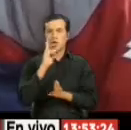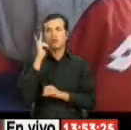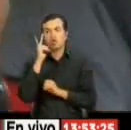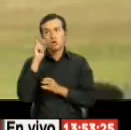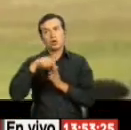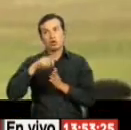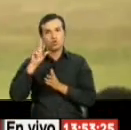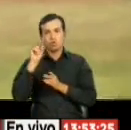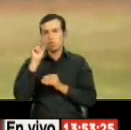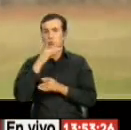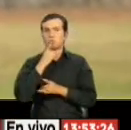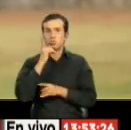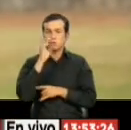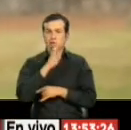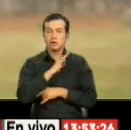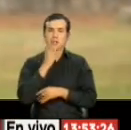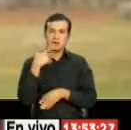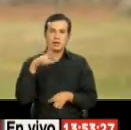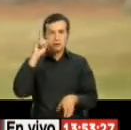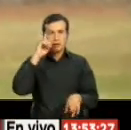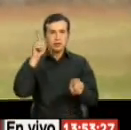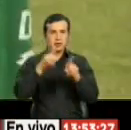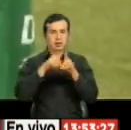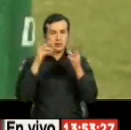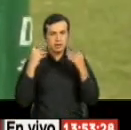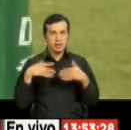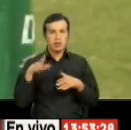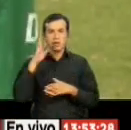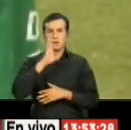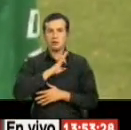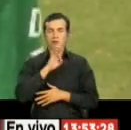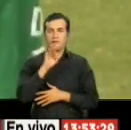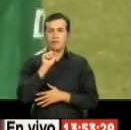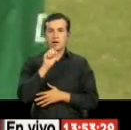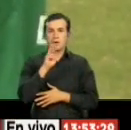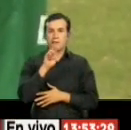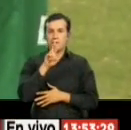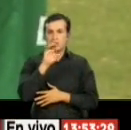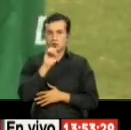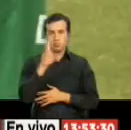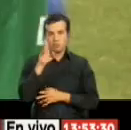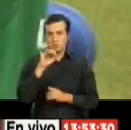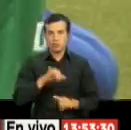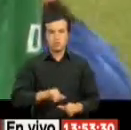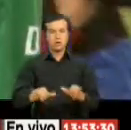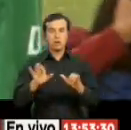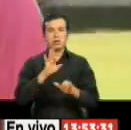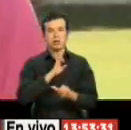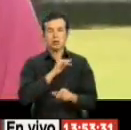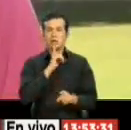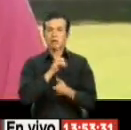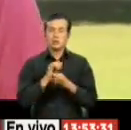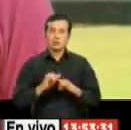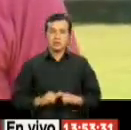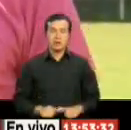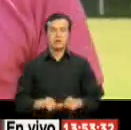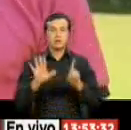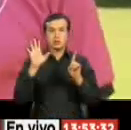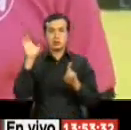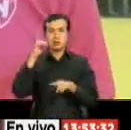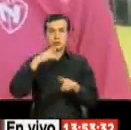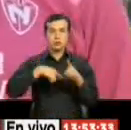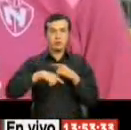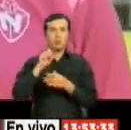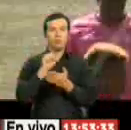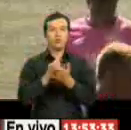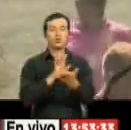ya se ha regado ya se logró el acuerdo con el profesor favaro así es que el profe está aquí el 6 de enero este